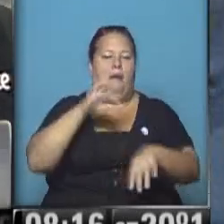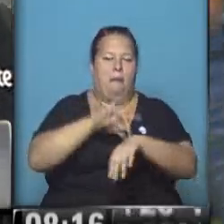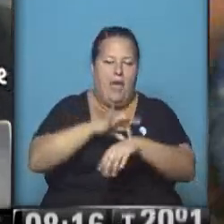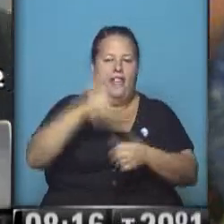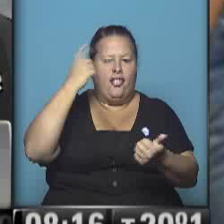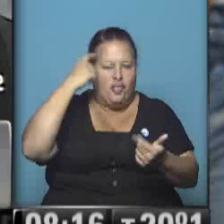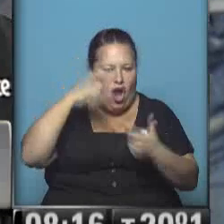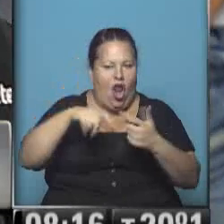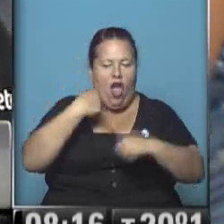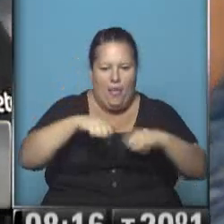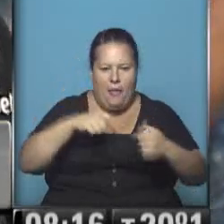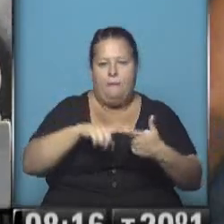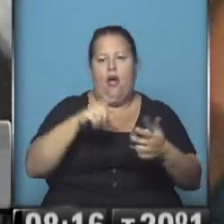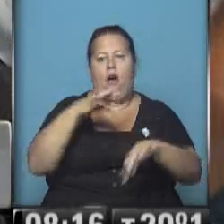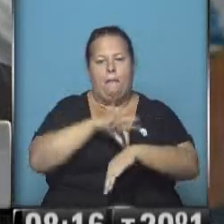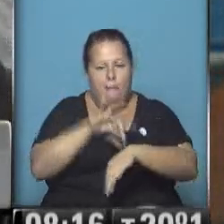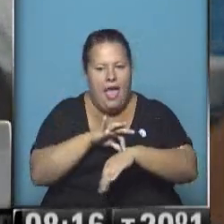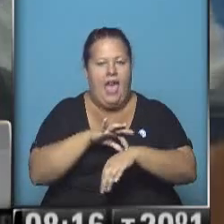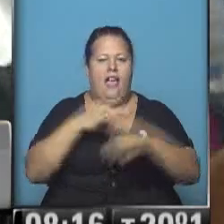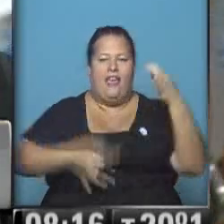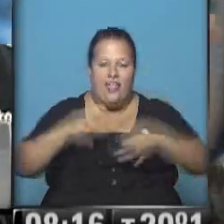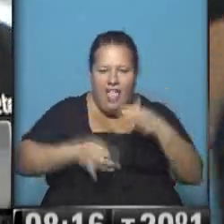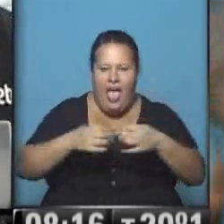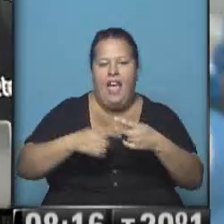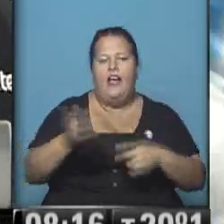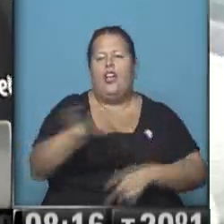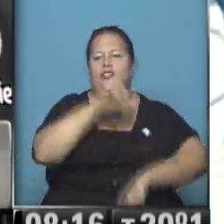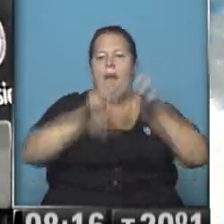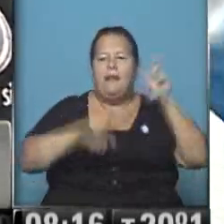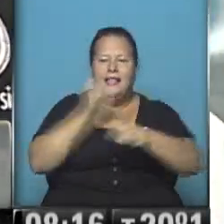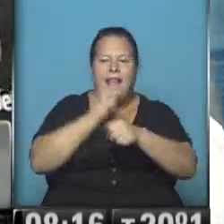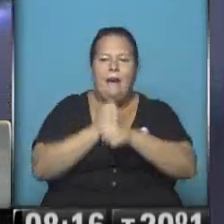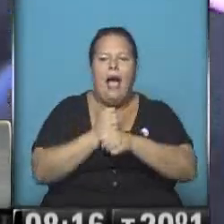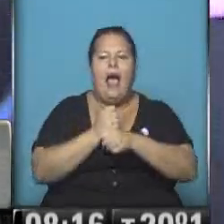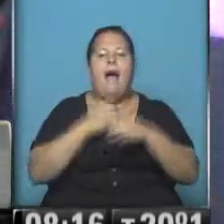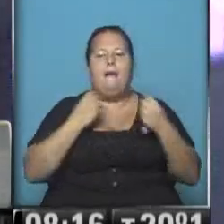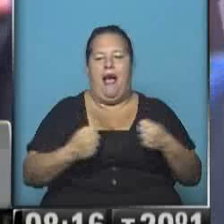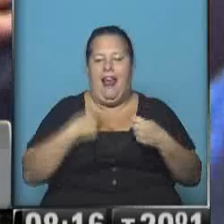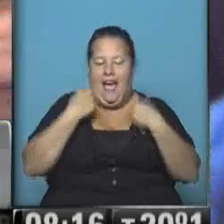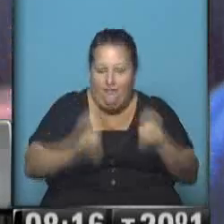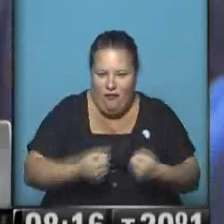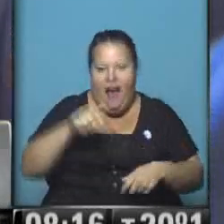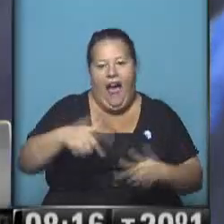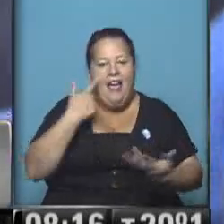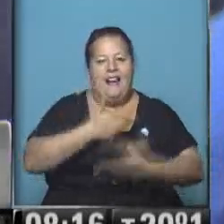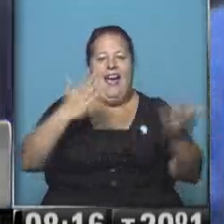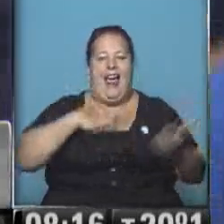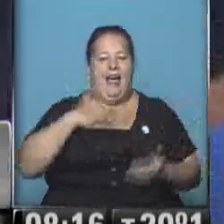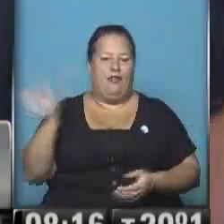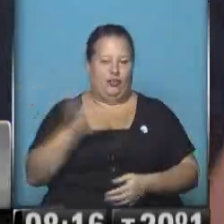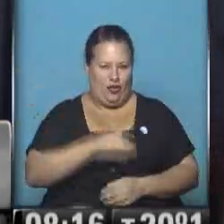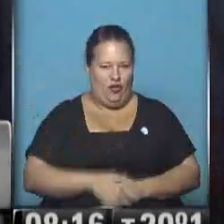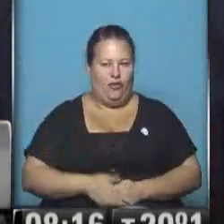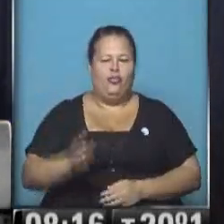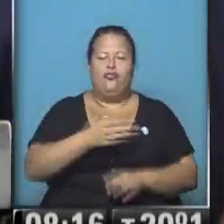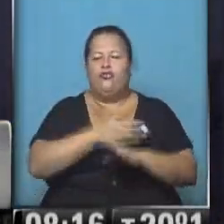psicólogo deportivo médico nutricionista bueno tanta gente que trabaja para que uno pueda estar y y ahora compartir la alegría con todos no fue todo